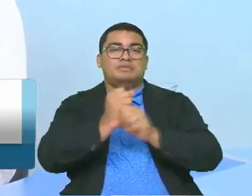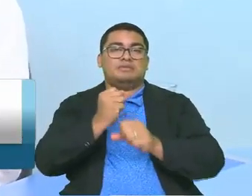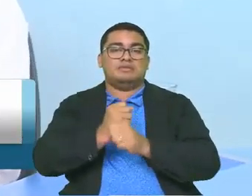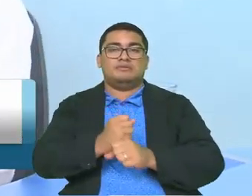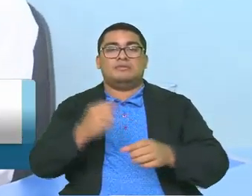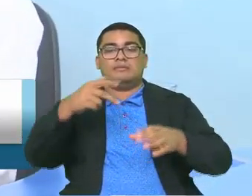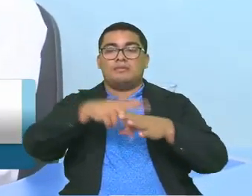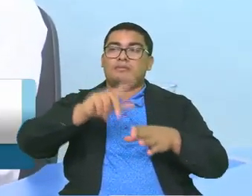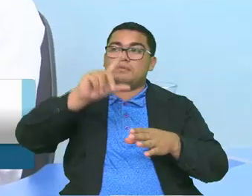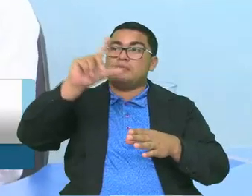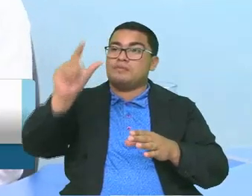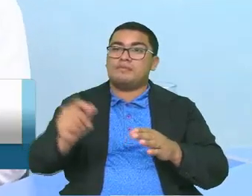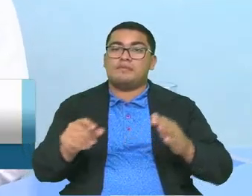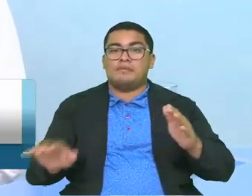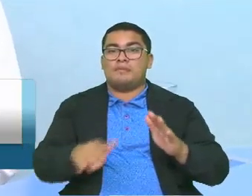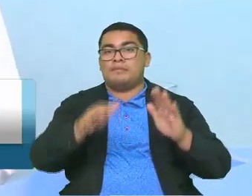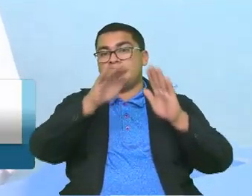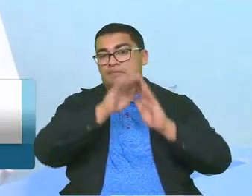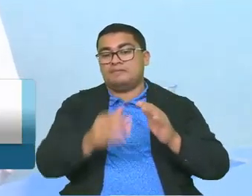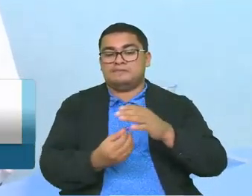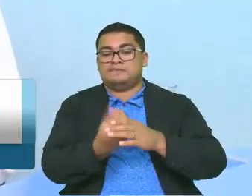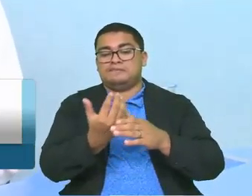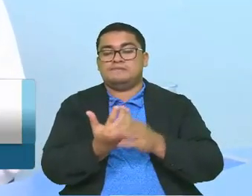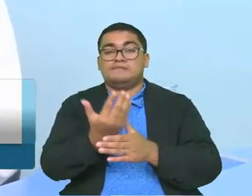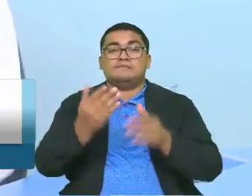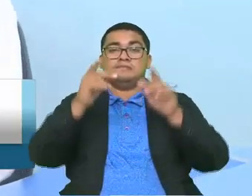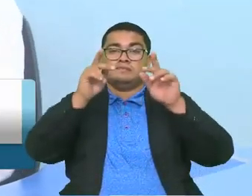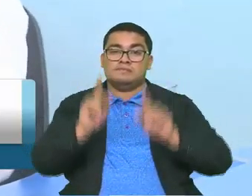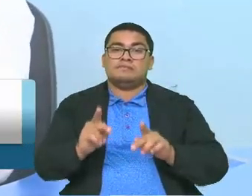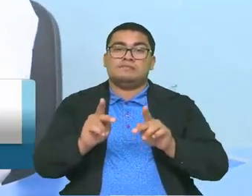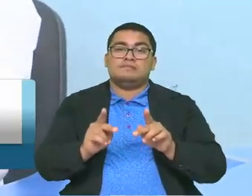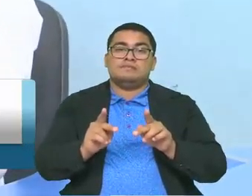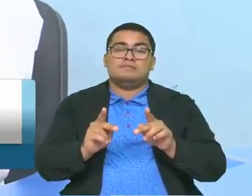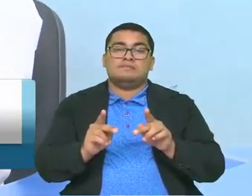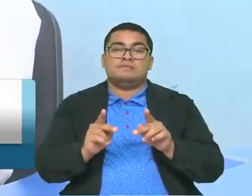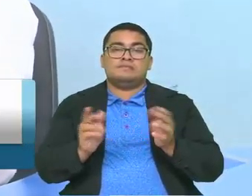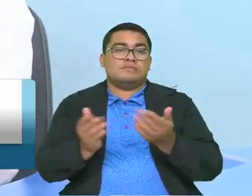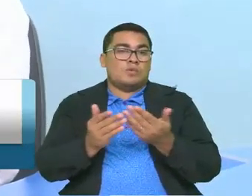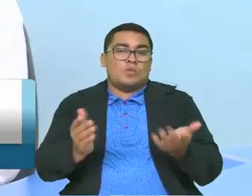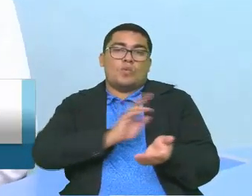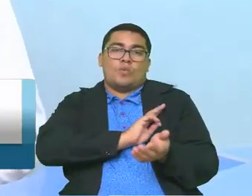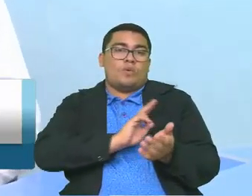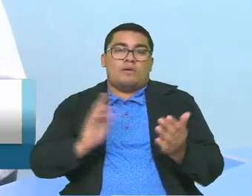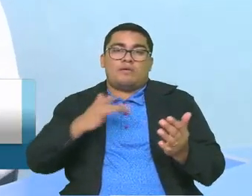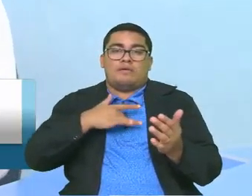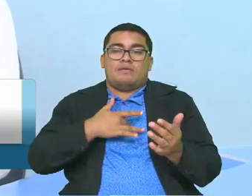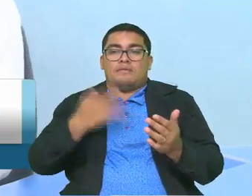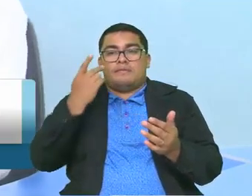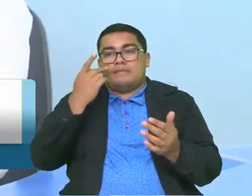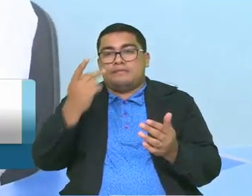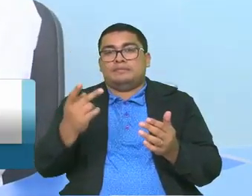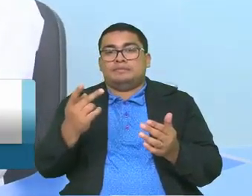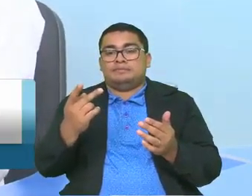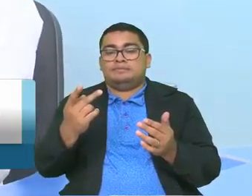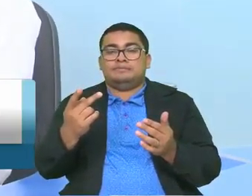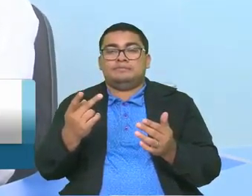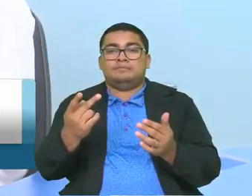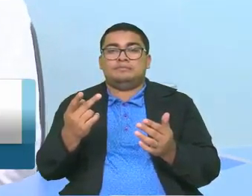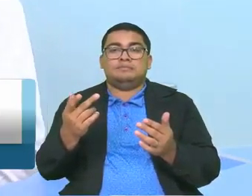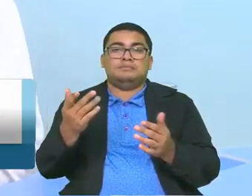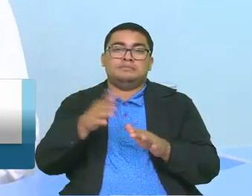el paciente incluso no se percata del problema. Hay que tomar en consideración que en la mayoría de nuestra población son personas que trabajan en la